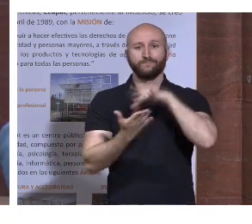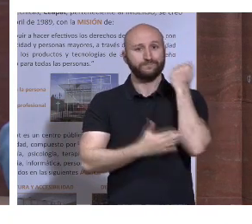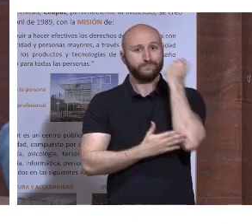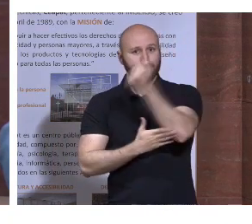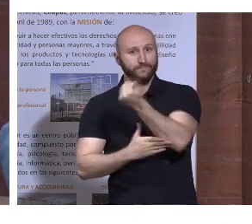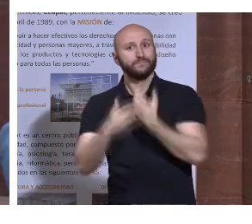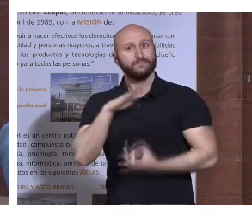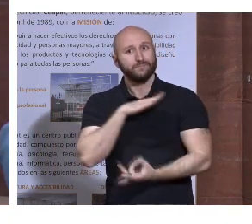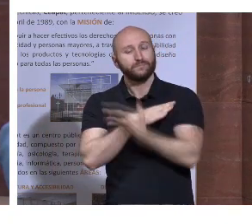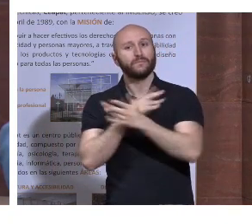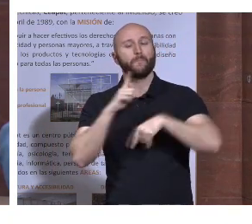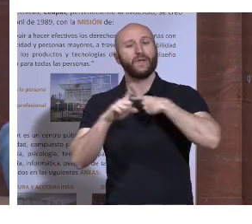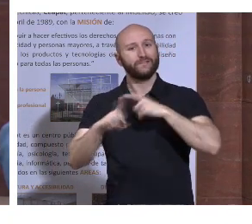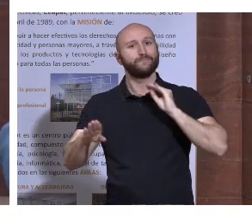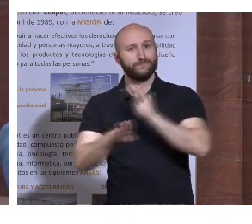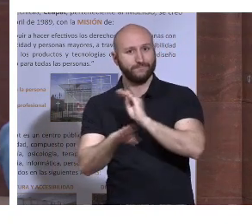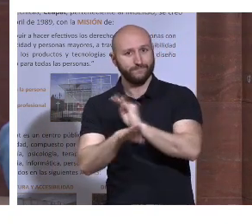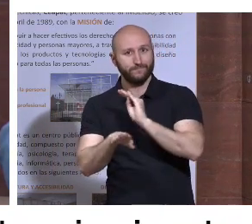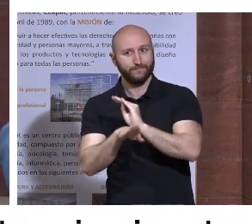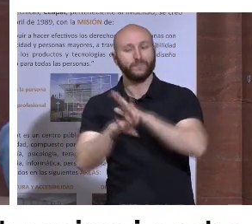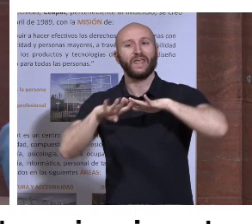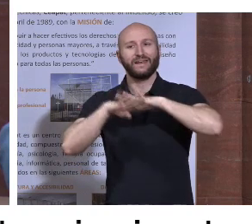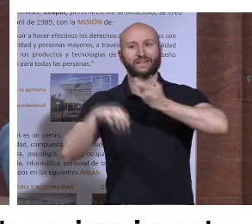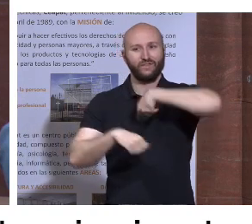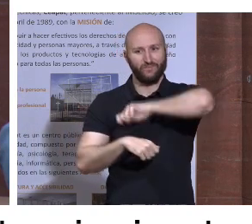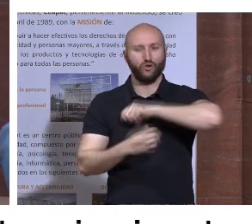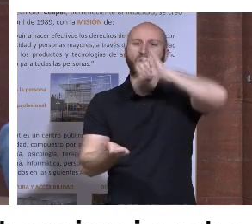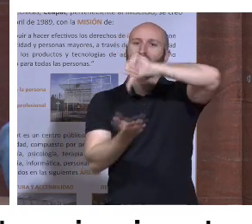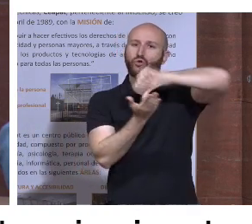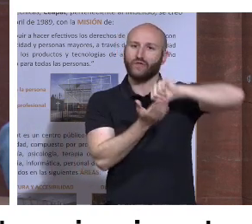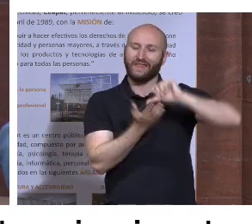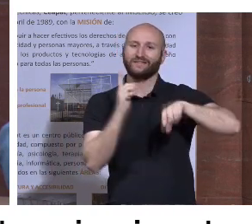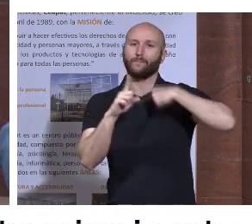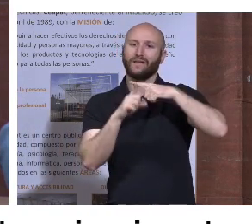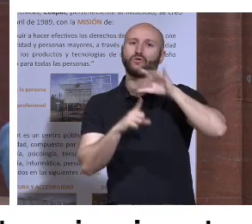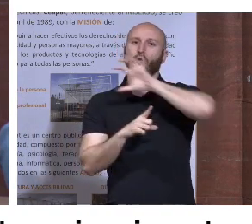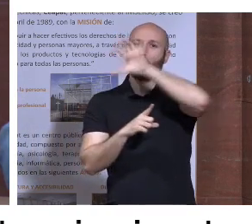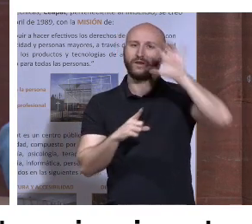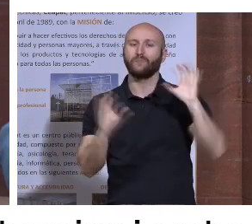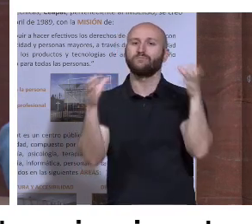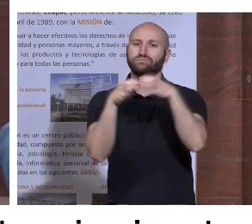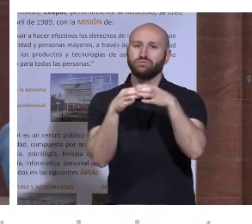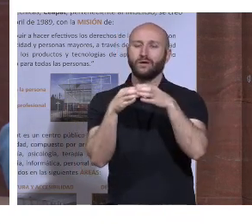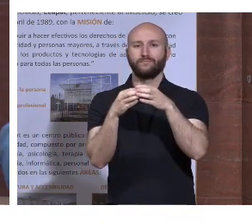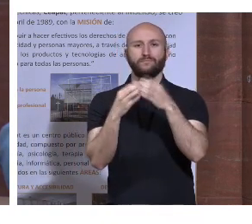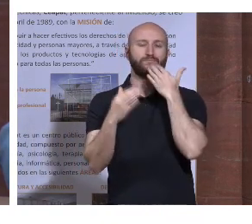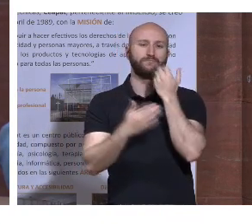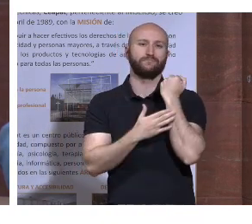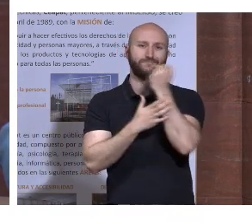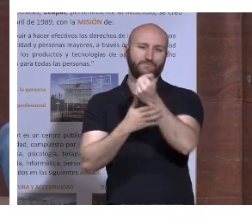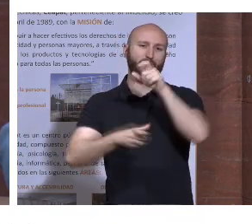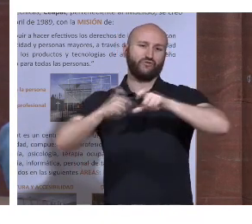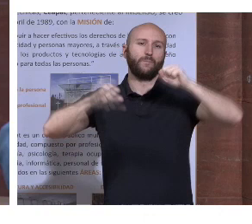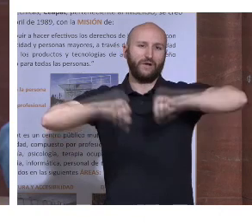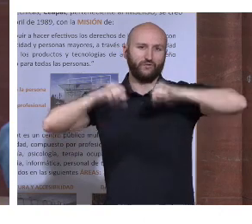creación y mantenimiento de la red española de ciudades y comunidades amigables con las personas mayores. Aquí también la